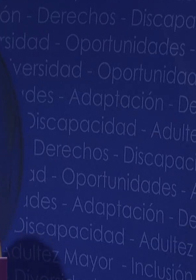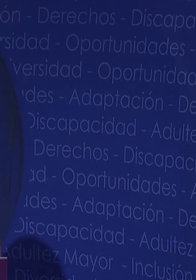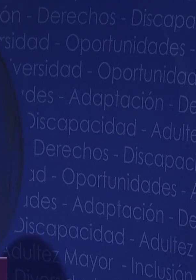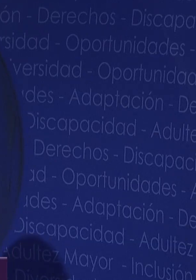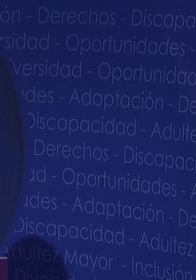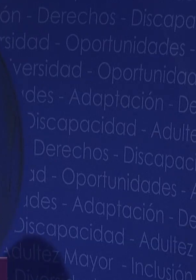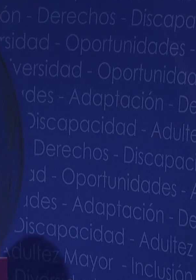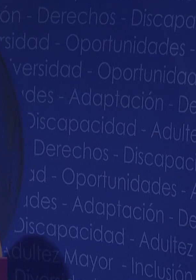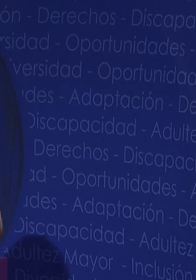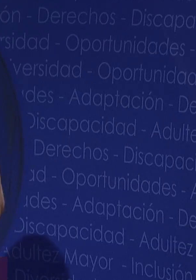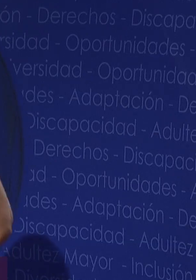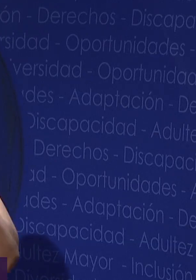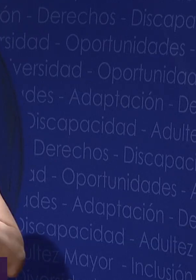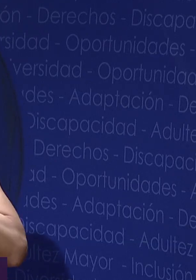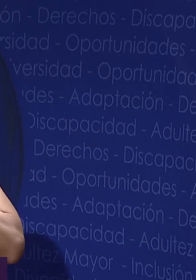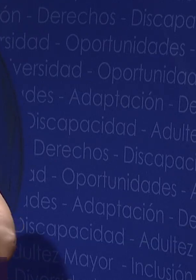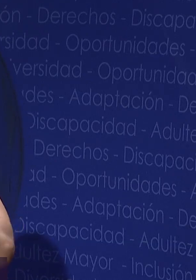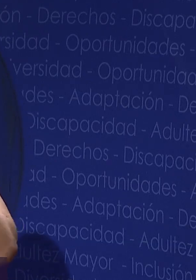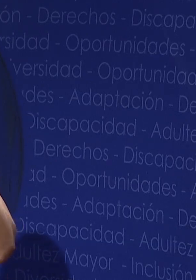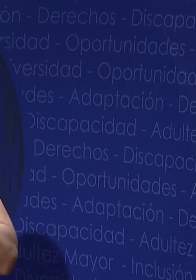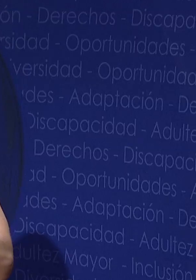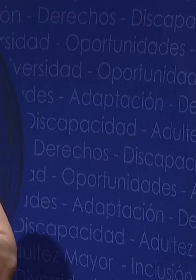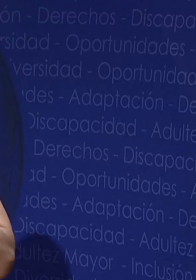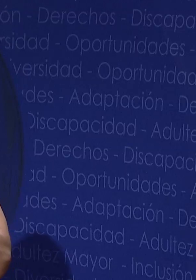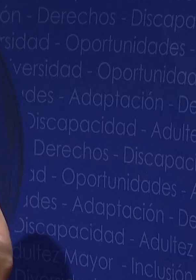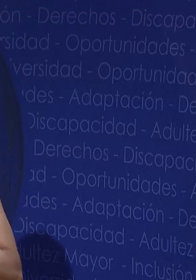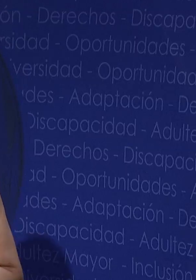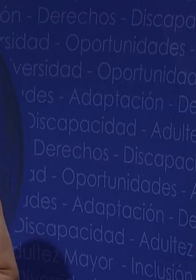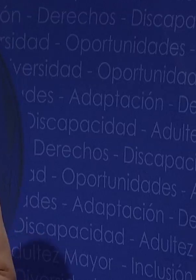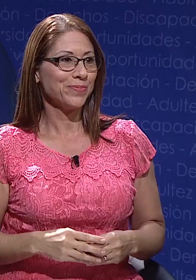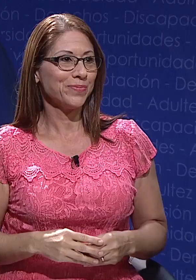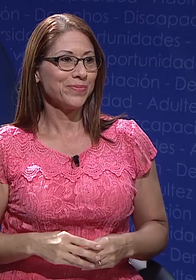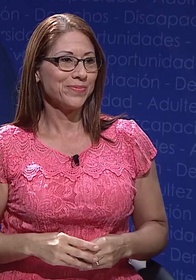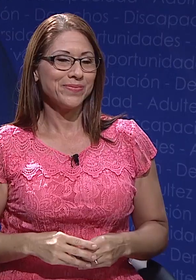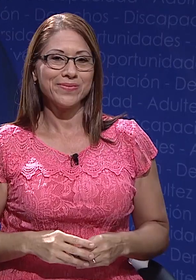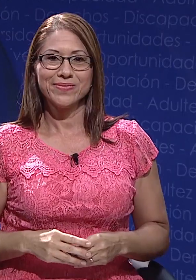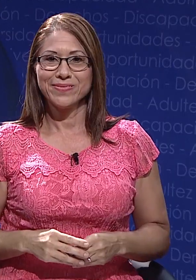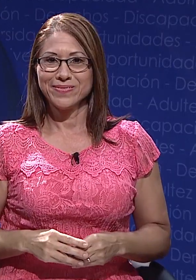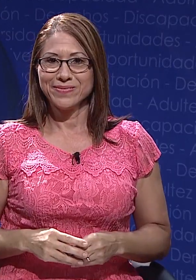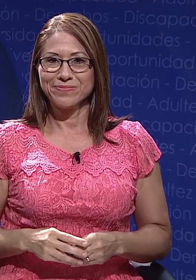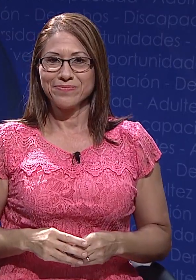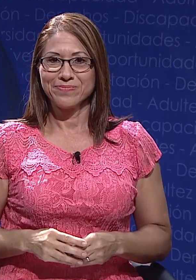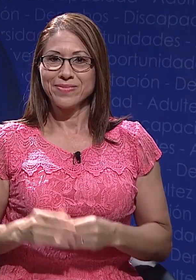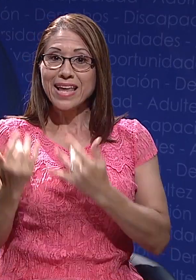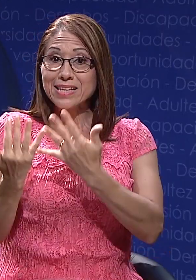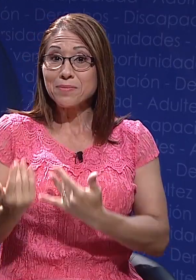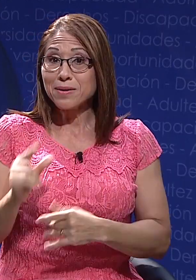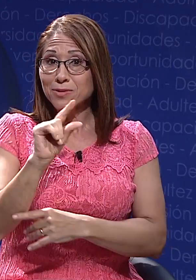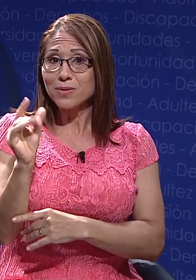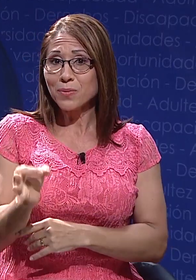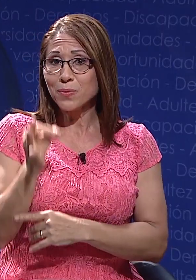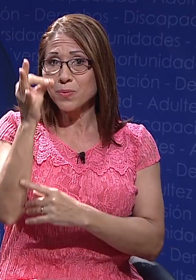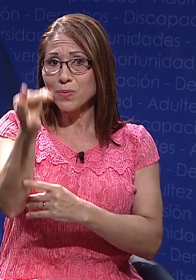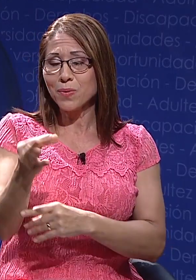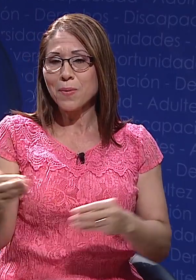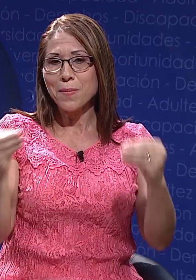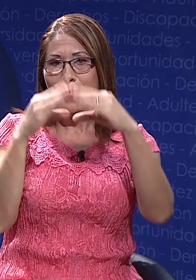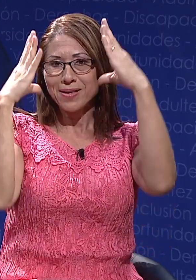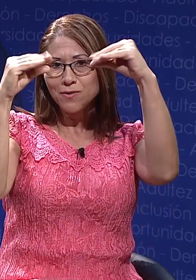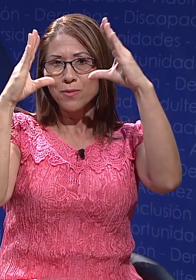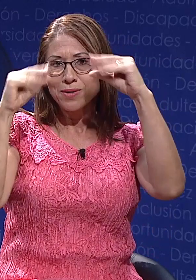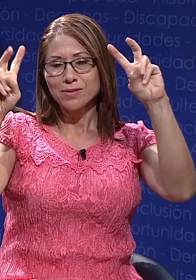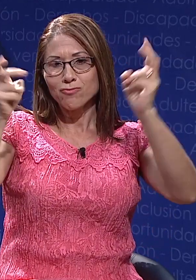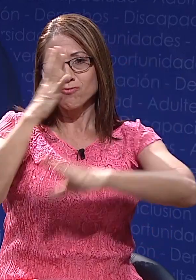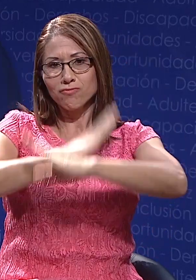para seguir compartiendo la información sobre el tema de la inclusión esperamos la próxima semana con más información